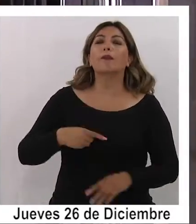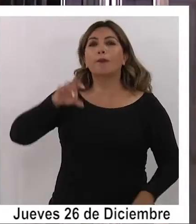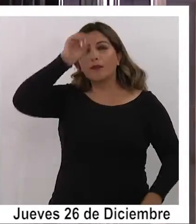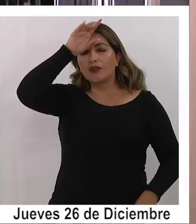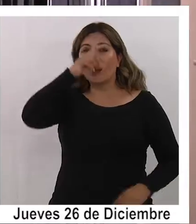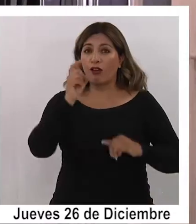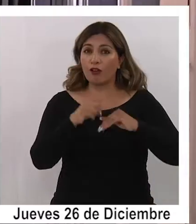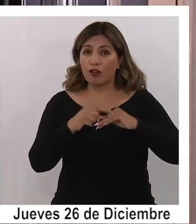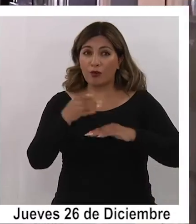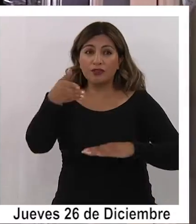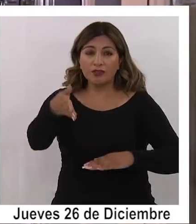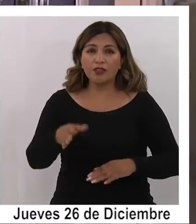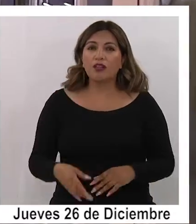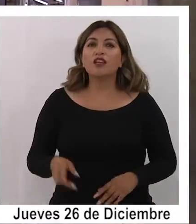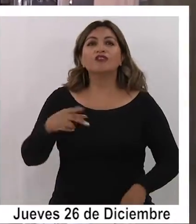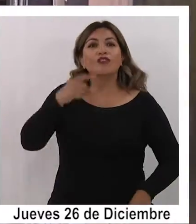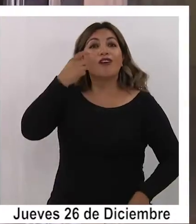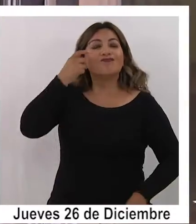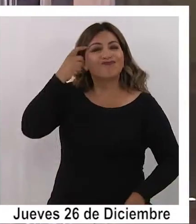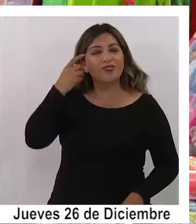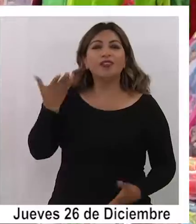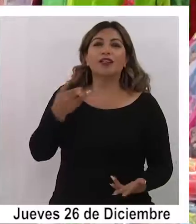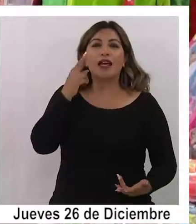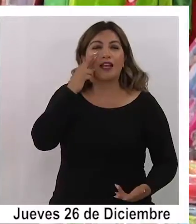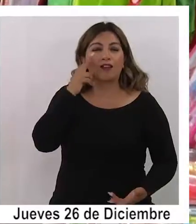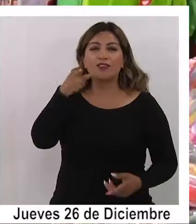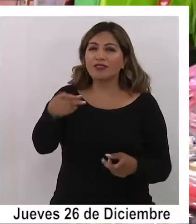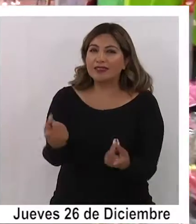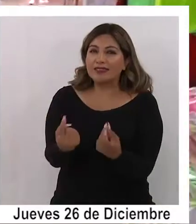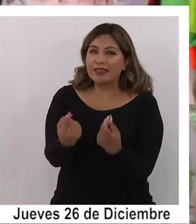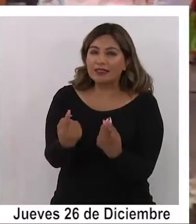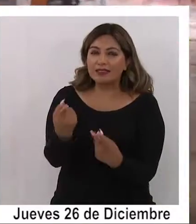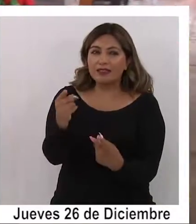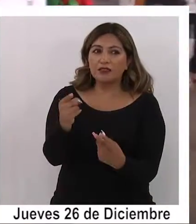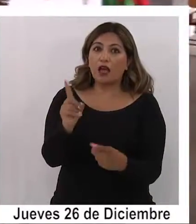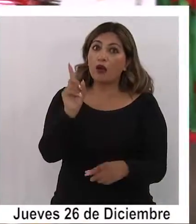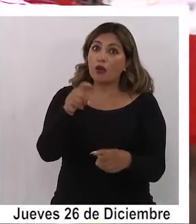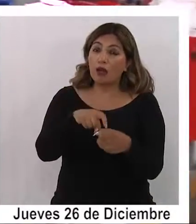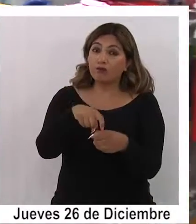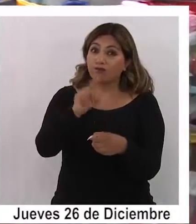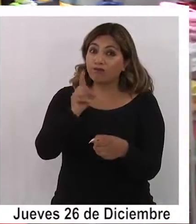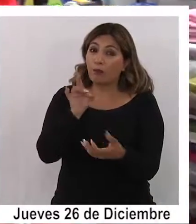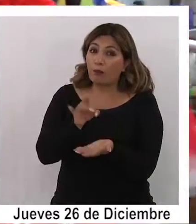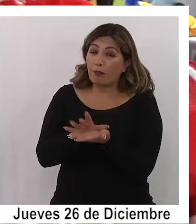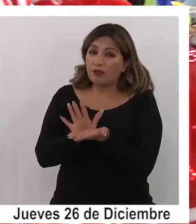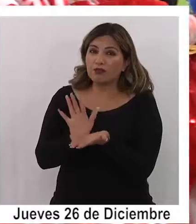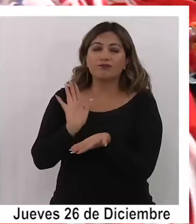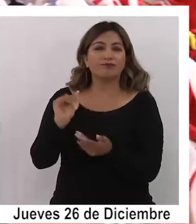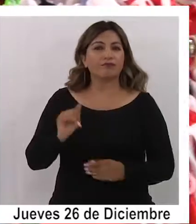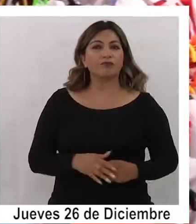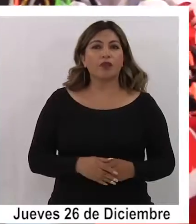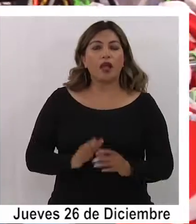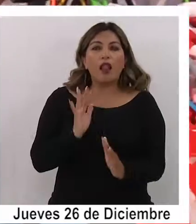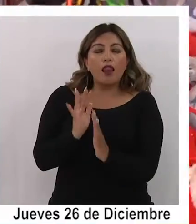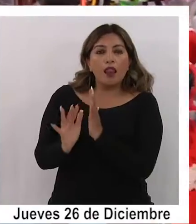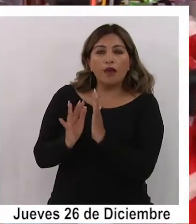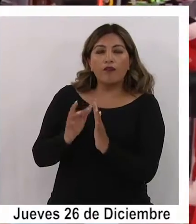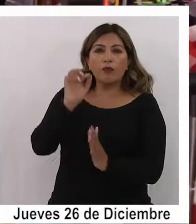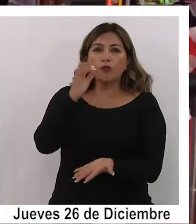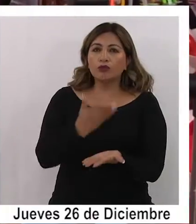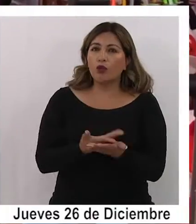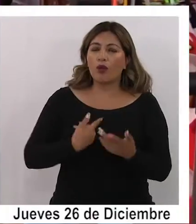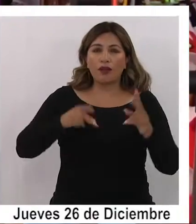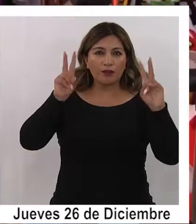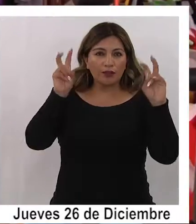gobierno y en especial de la minera Coyaguase, aunque reconocen que se han visto en la necesidad de despedir gente. Casi